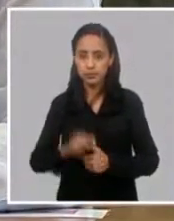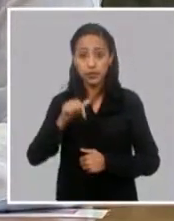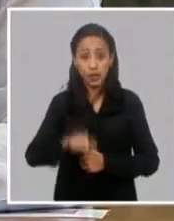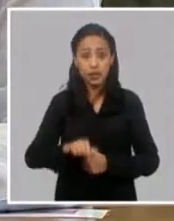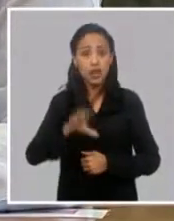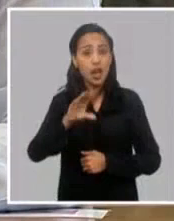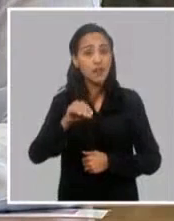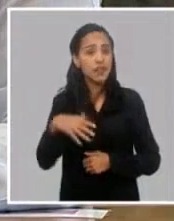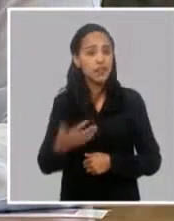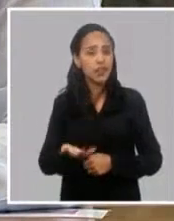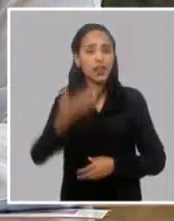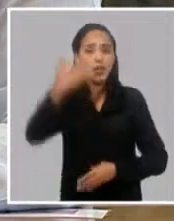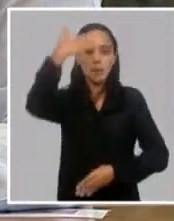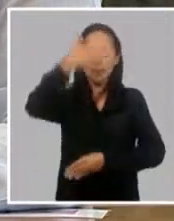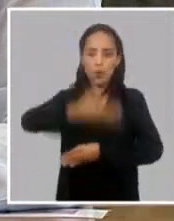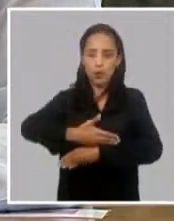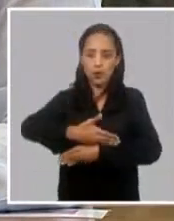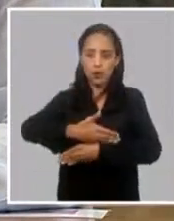las medidas.